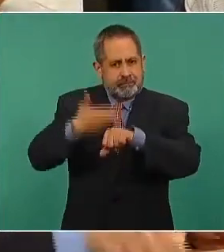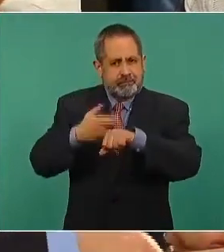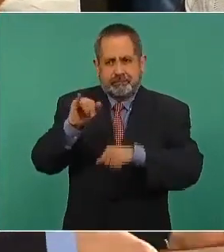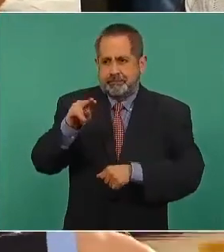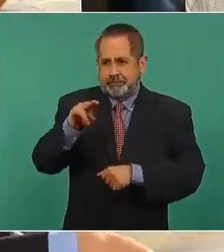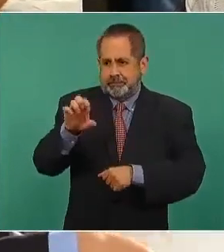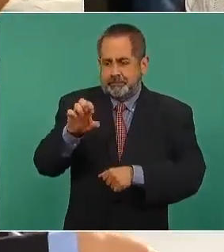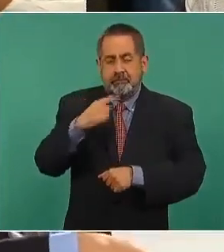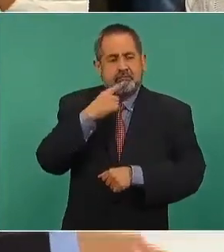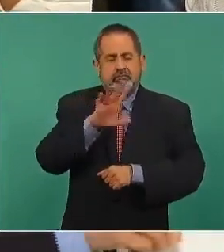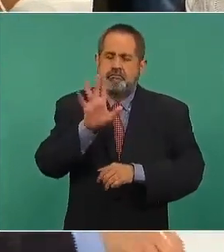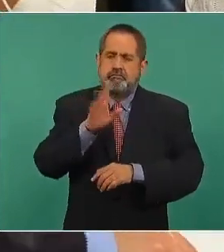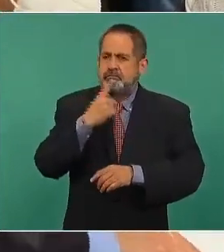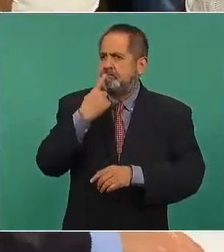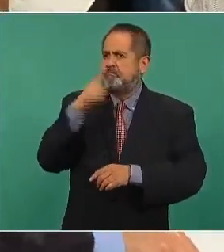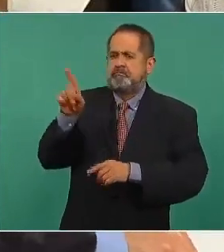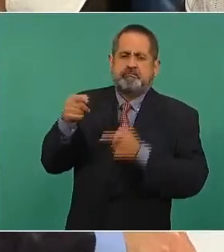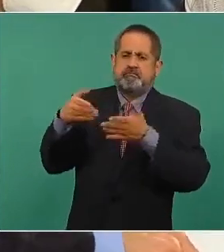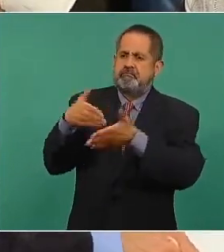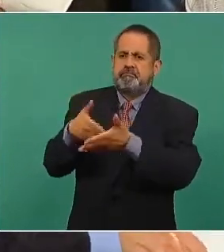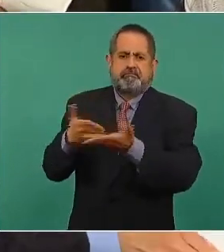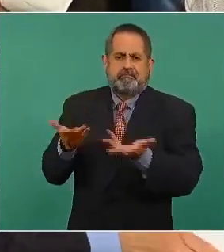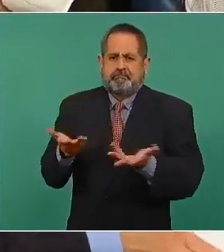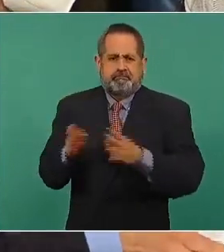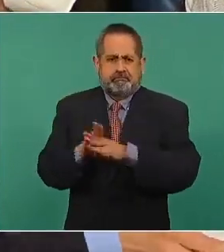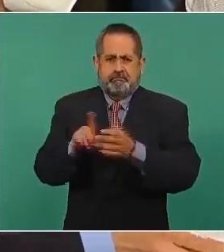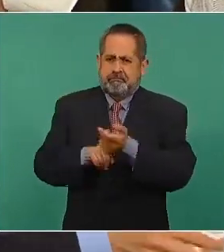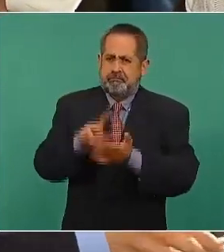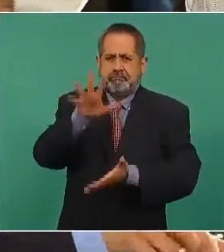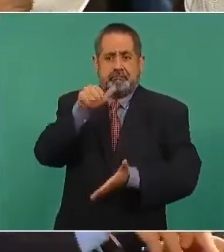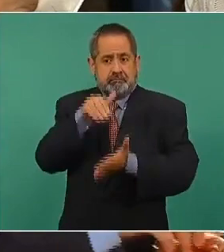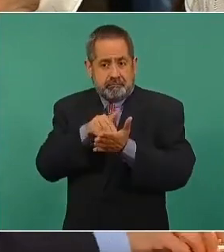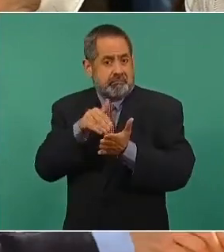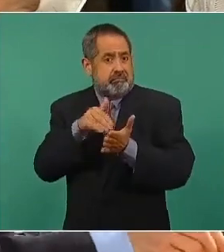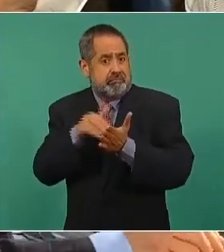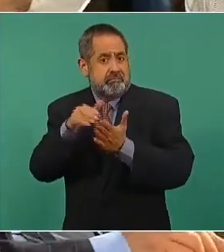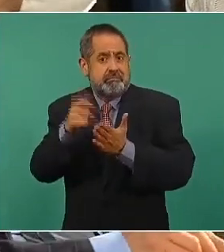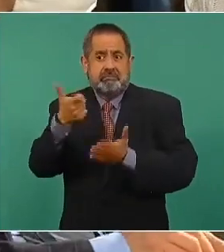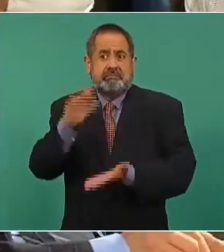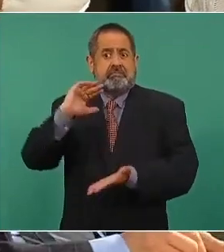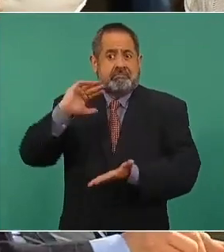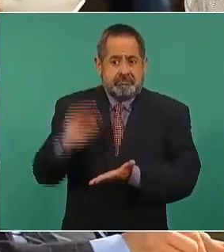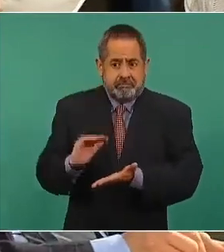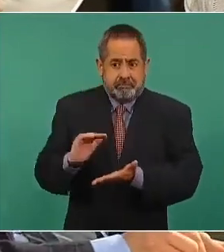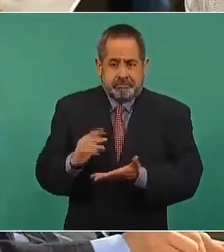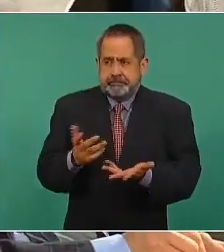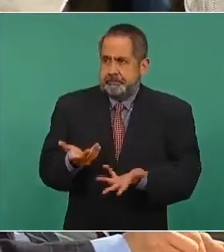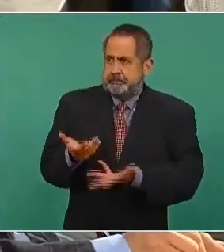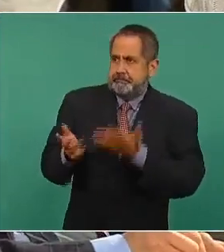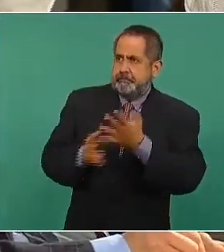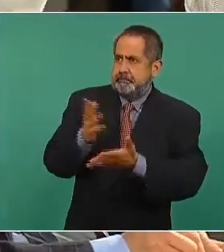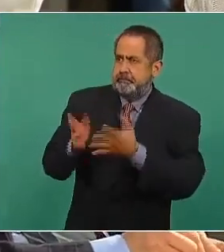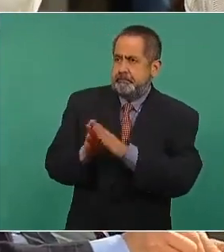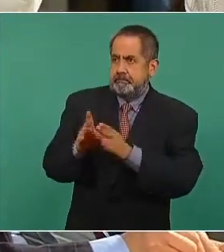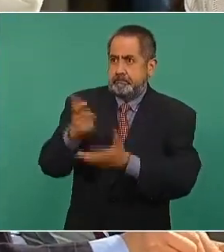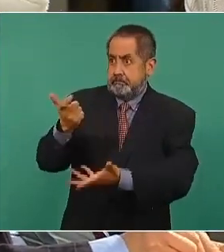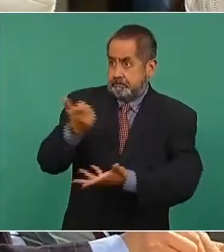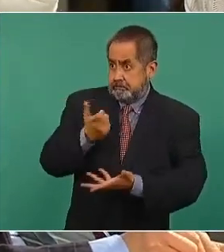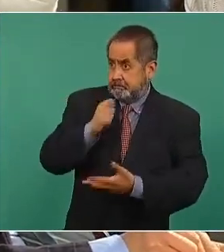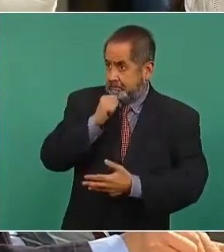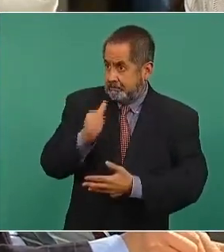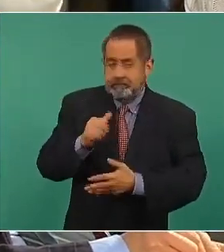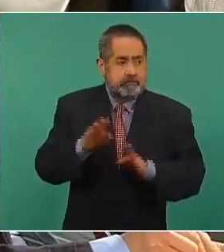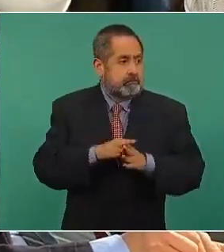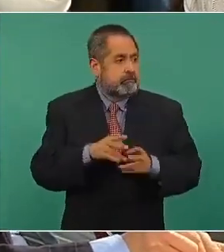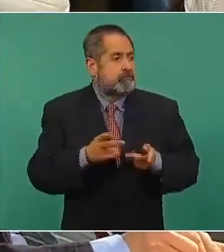apelar esta reducción de casi 5,000 millones de pesos y que dice que está en riesgo la consulta de revocación de mandato,